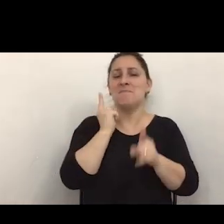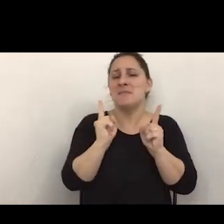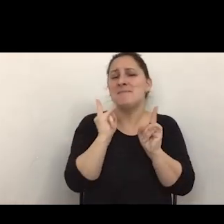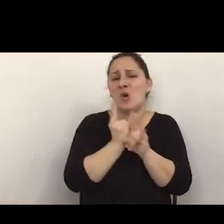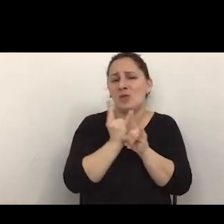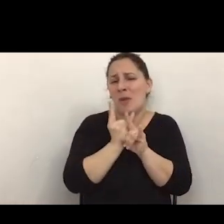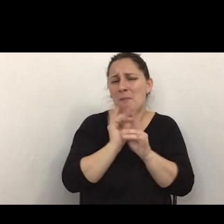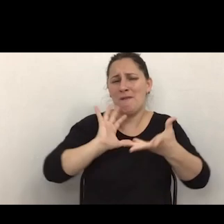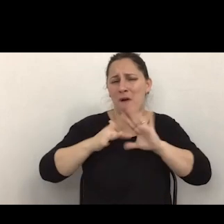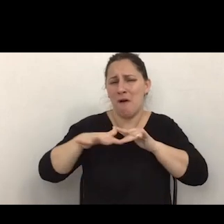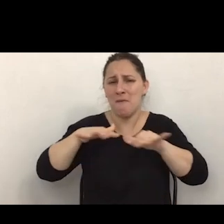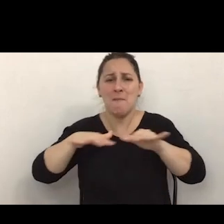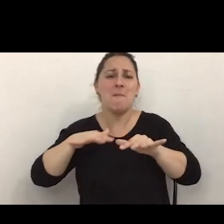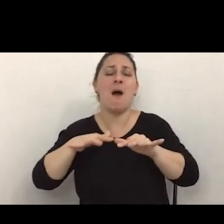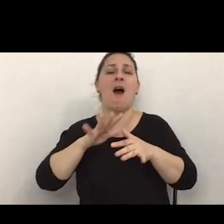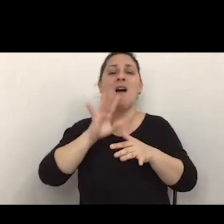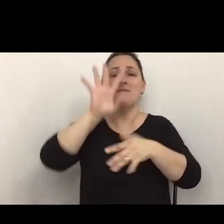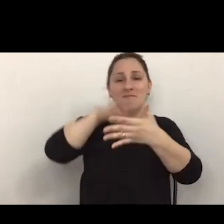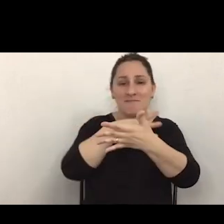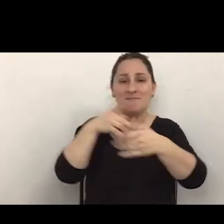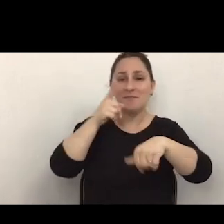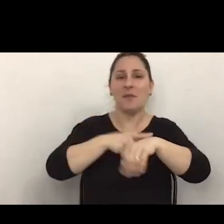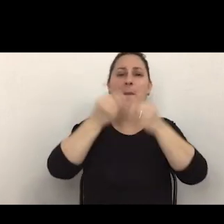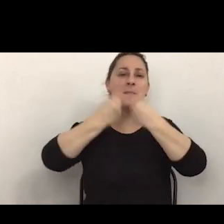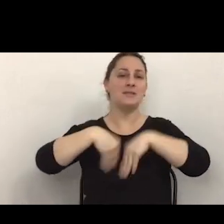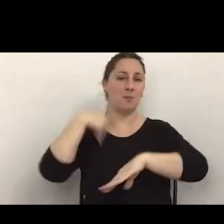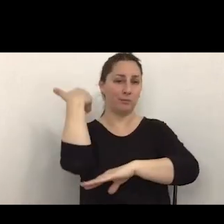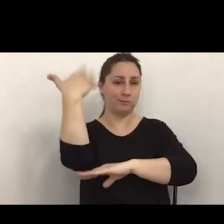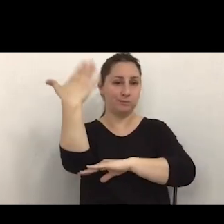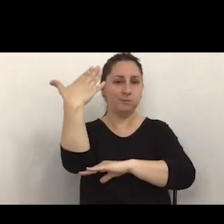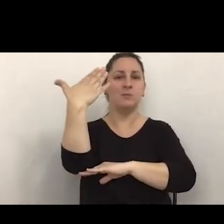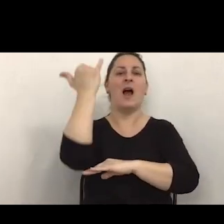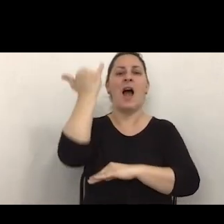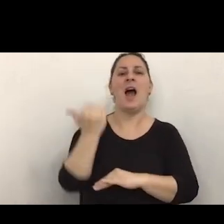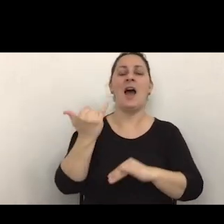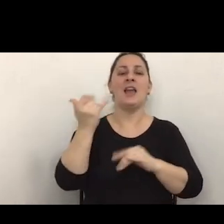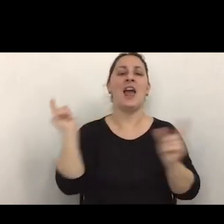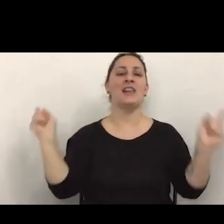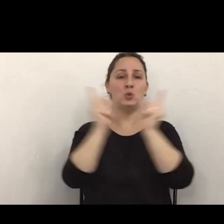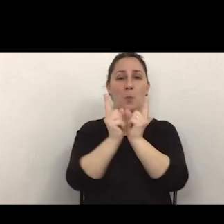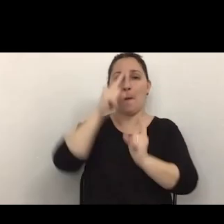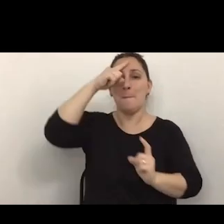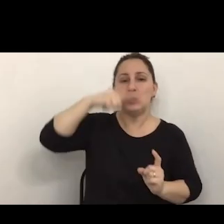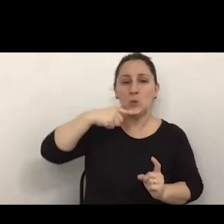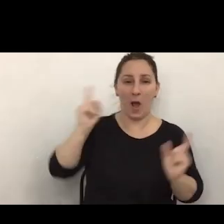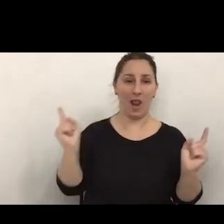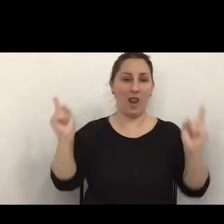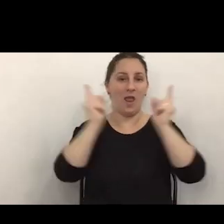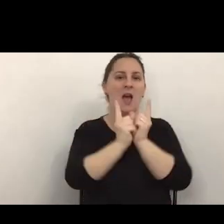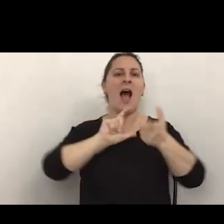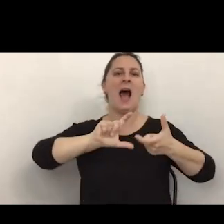esta dinámica y en la programación del ciclo, iniciamos la jornada con el compilado y resumen mensual de las